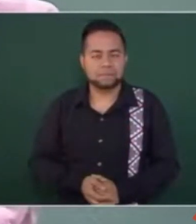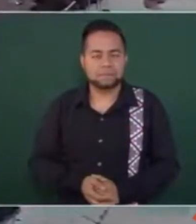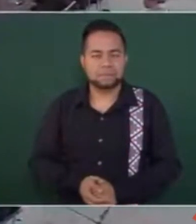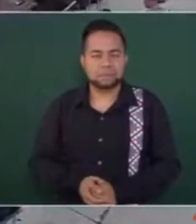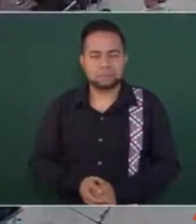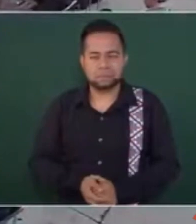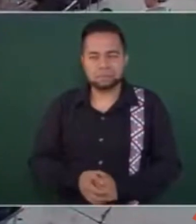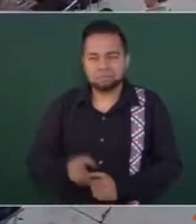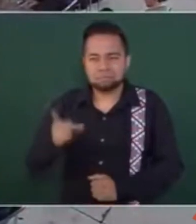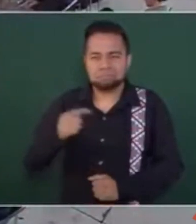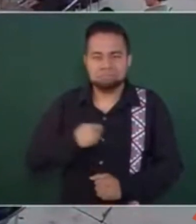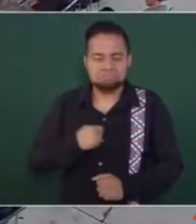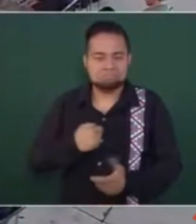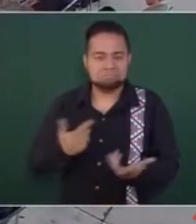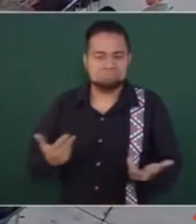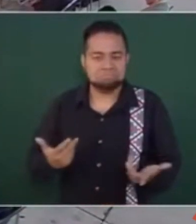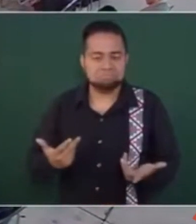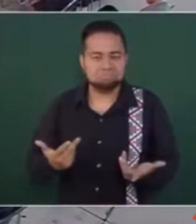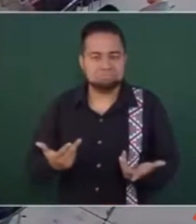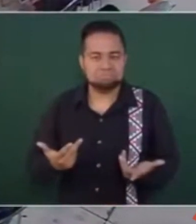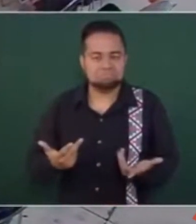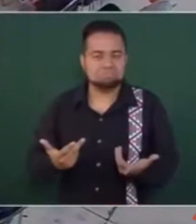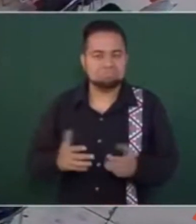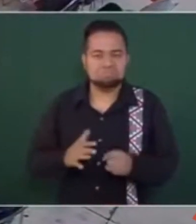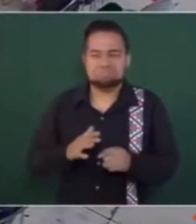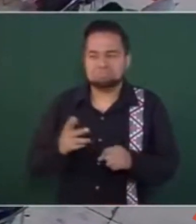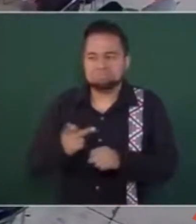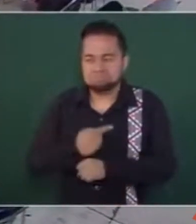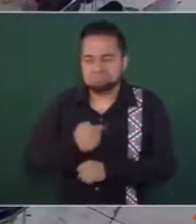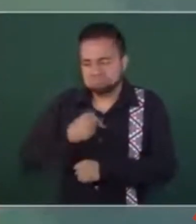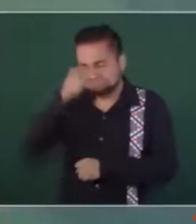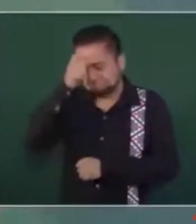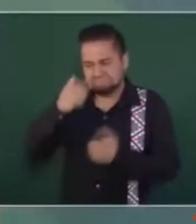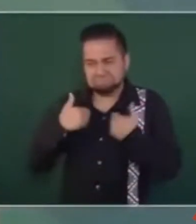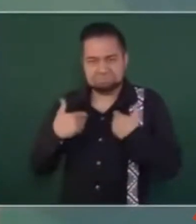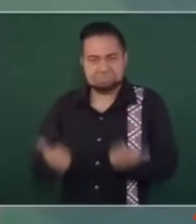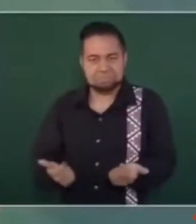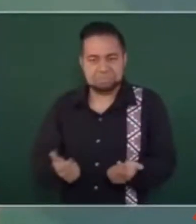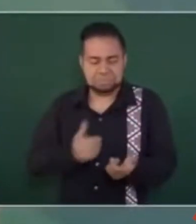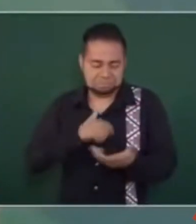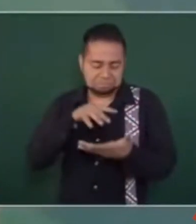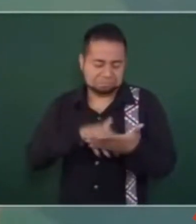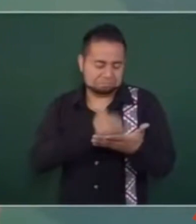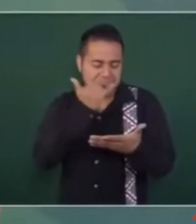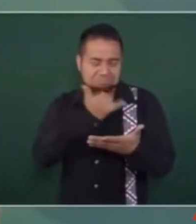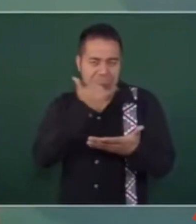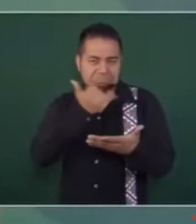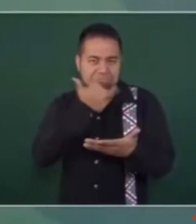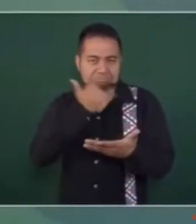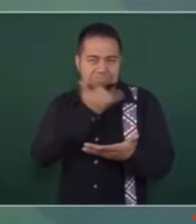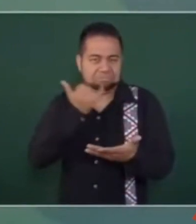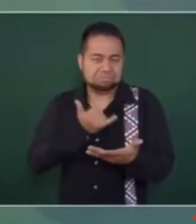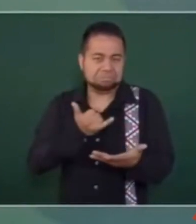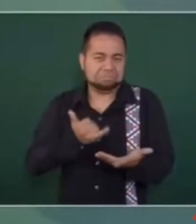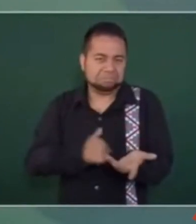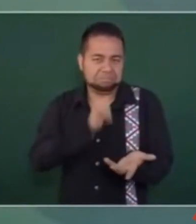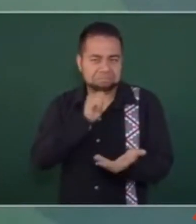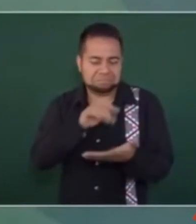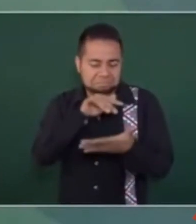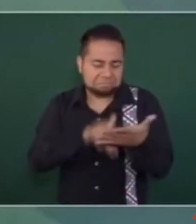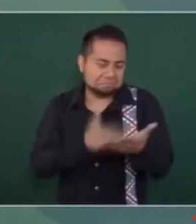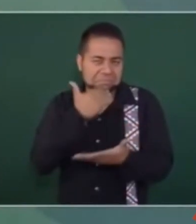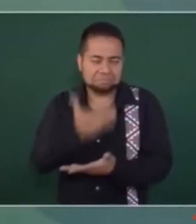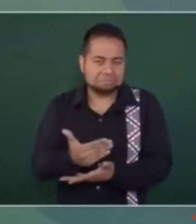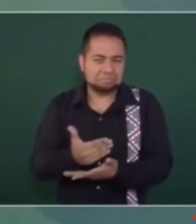entender lo que sucedió no leyó bien este